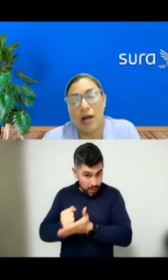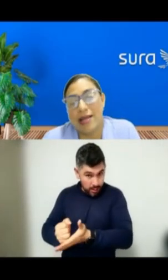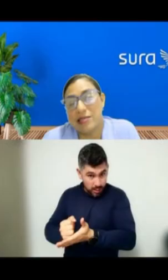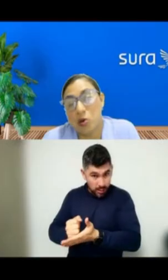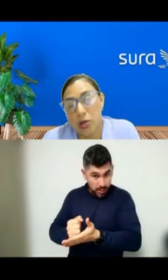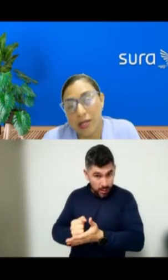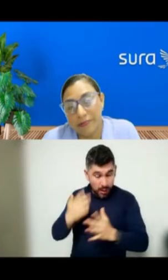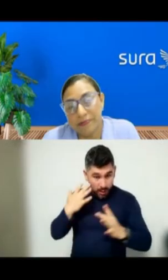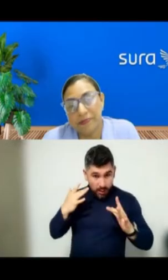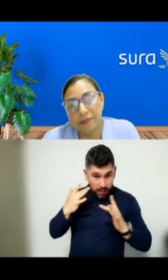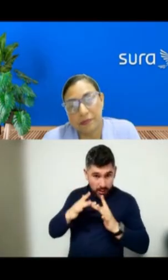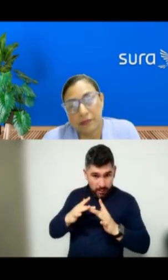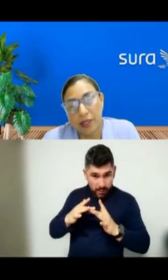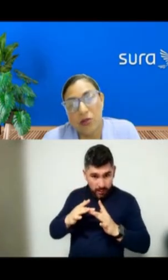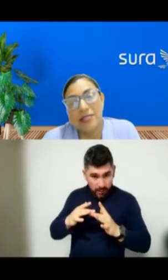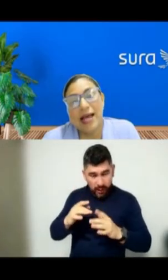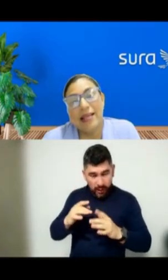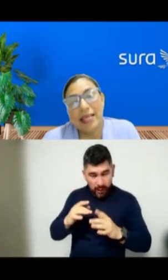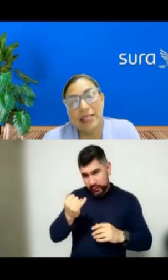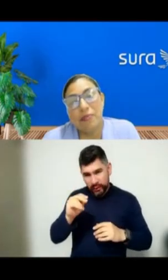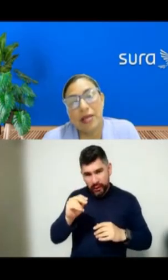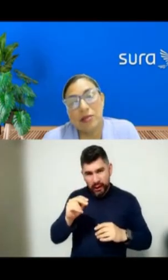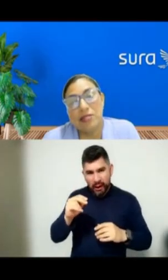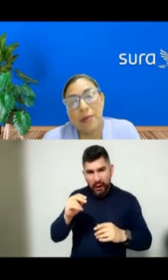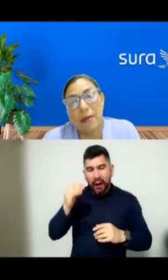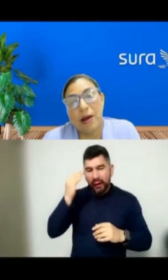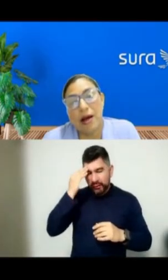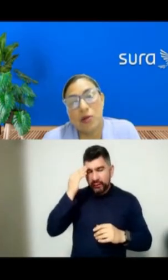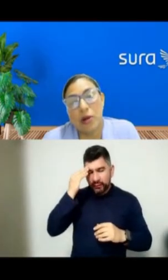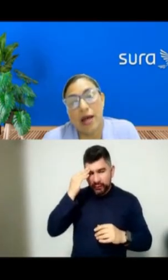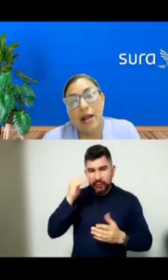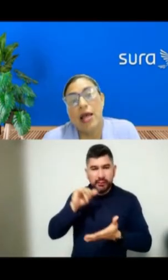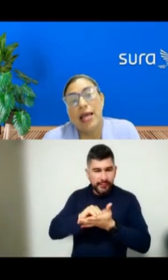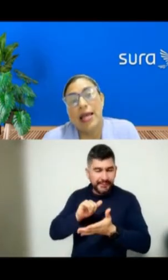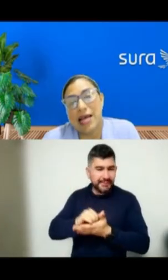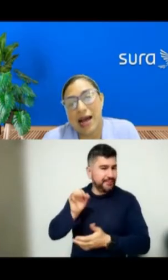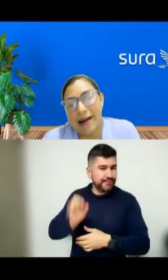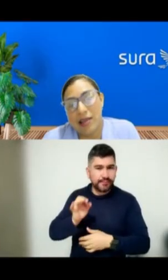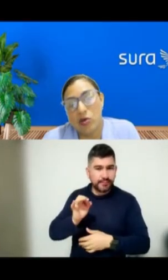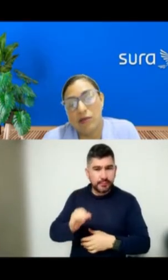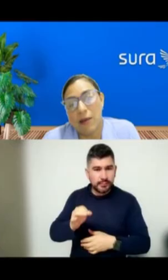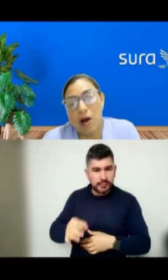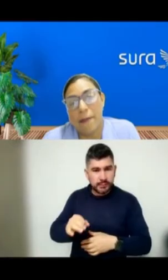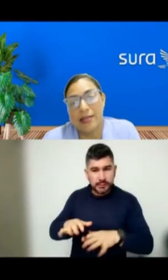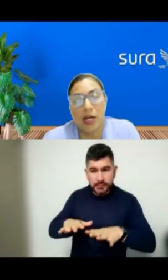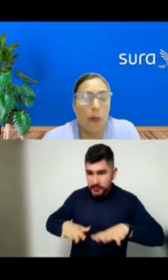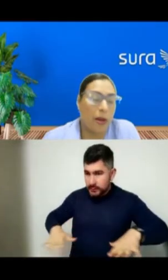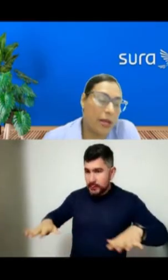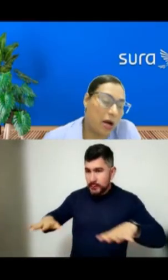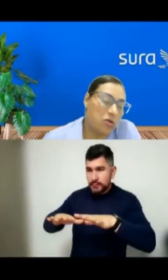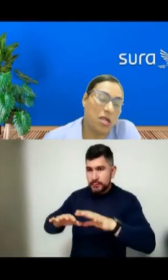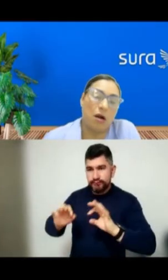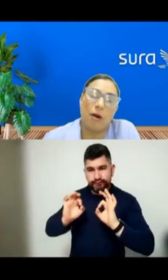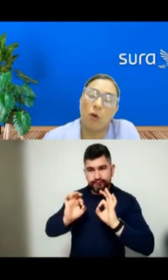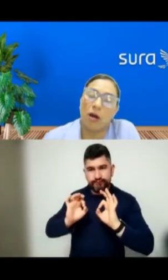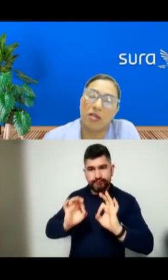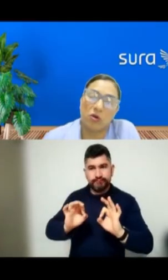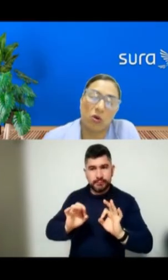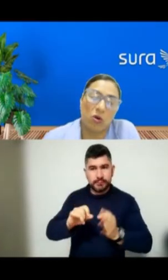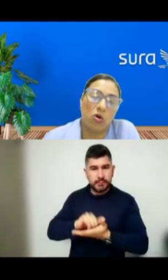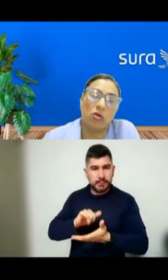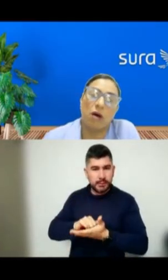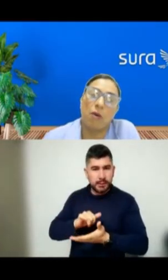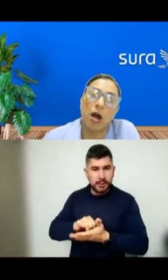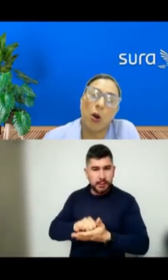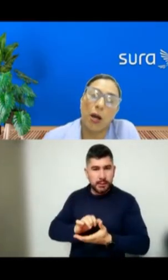para mí no es un área segura. Entonces hay que, y por eso siempre vamos a asegurar esa área donde vamos a prestar los primeros auxilios, vamos a